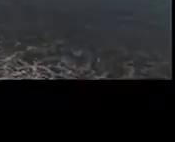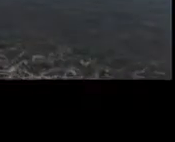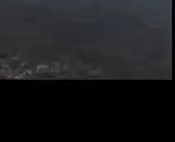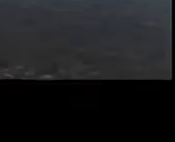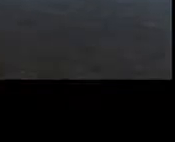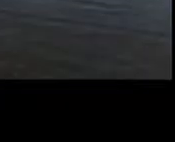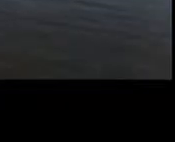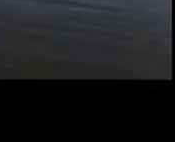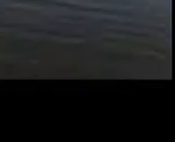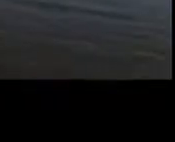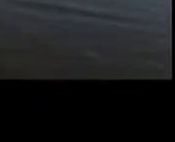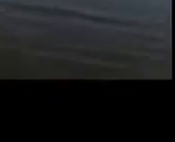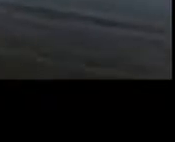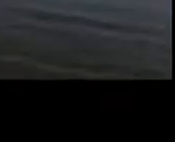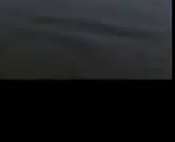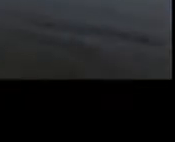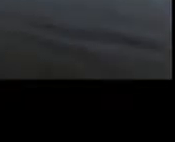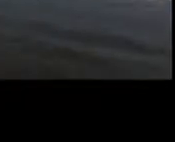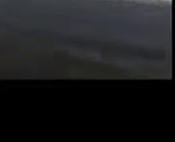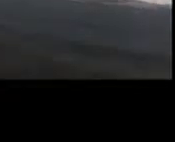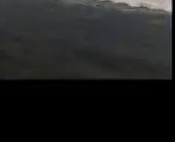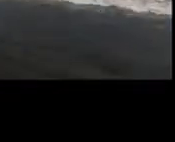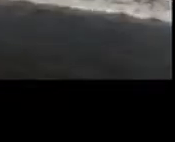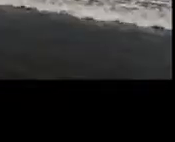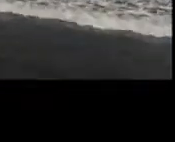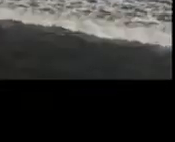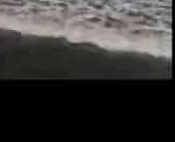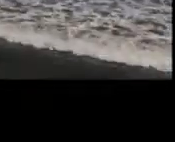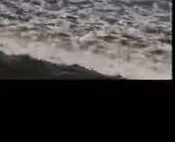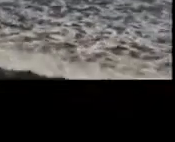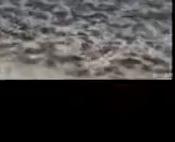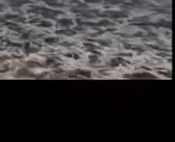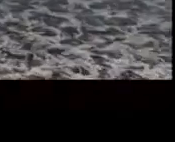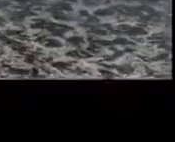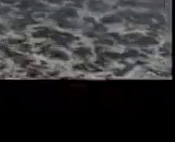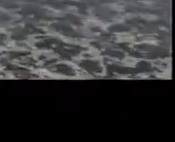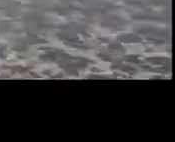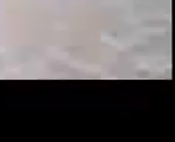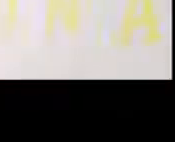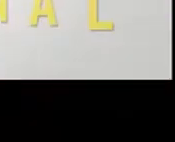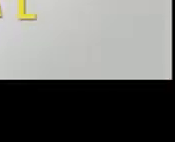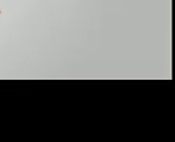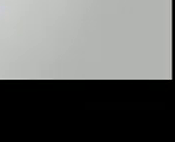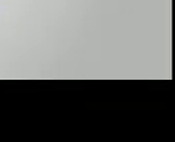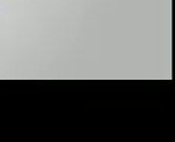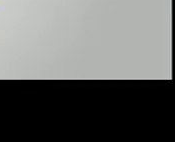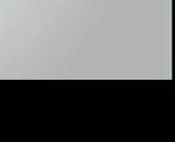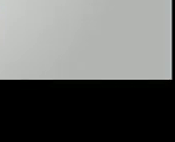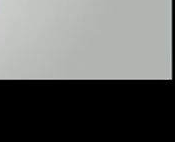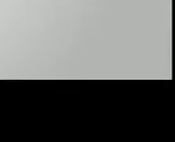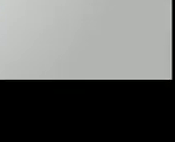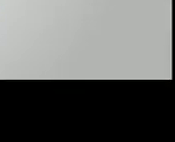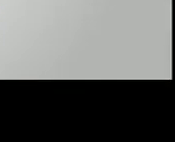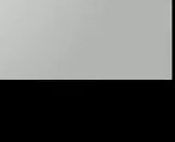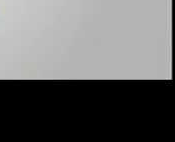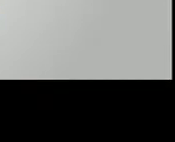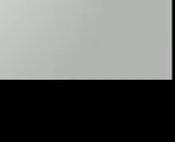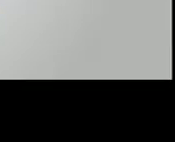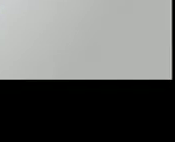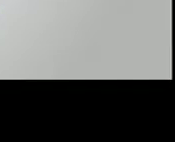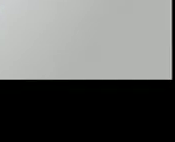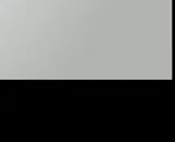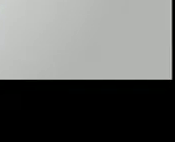el medio ambiente también es cuidarnos a nosotros mismos. Un mensaje de